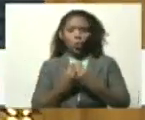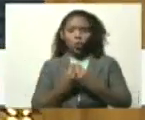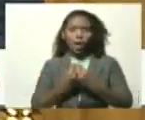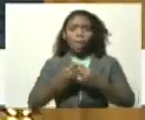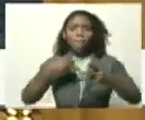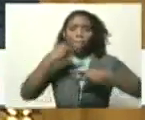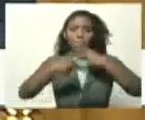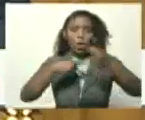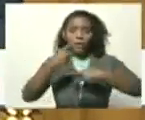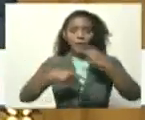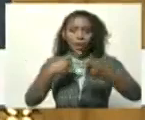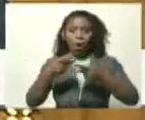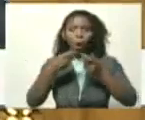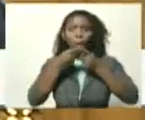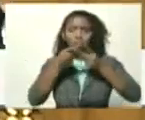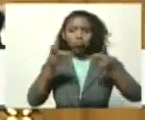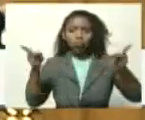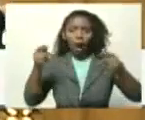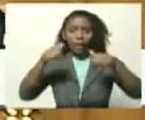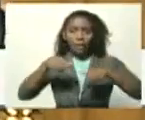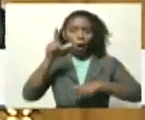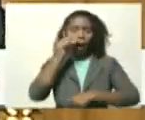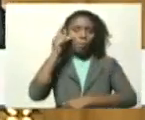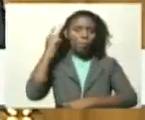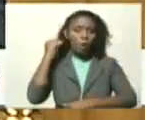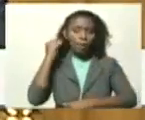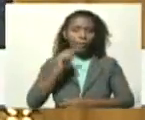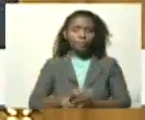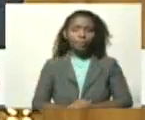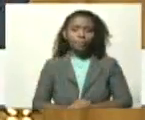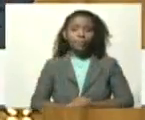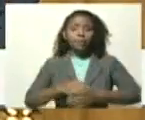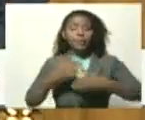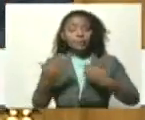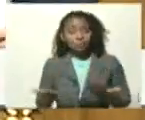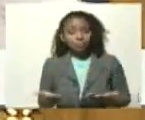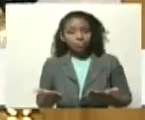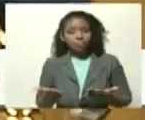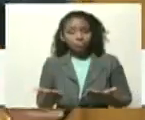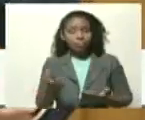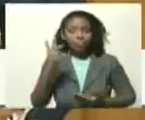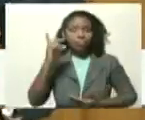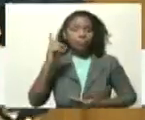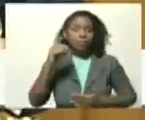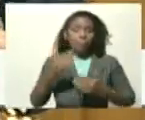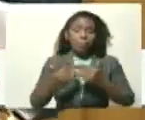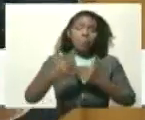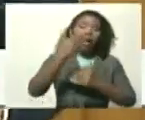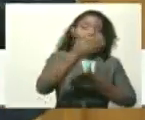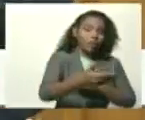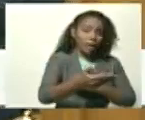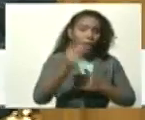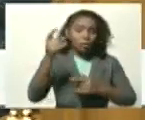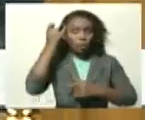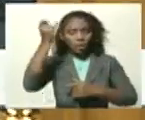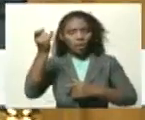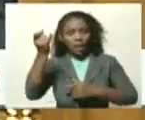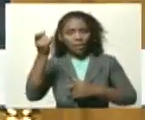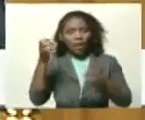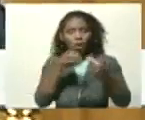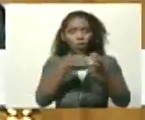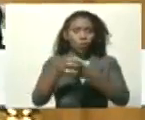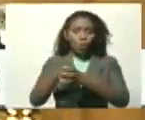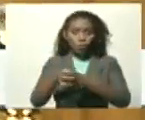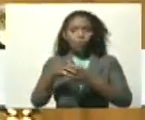político, aquí hay hombres y mujeres que obviamente, más allá de los sectores y su ideología, vale